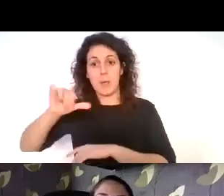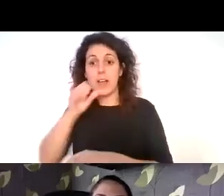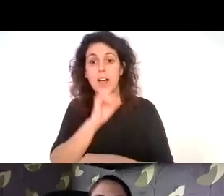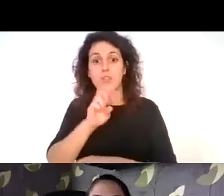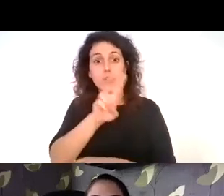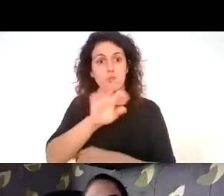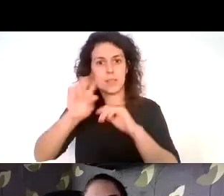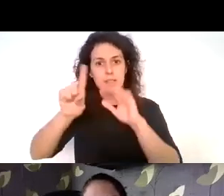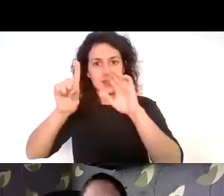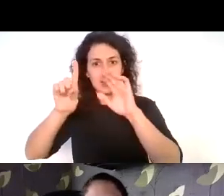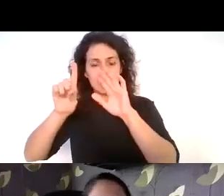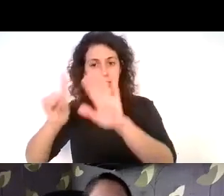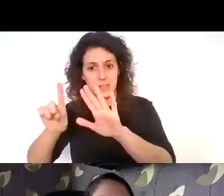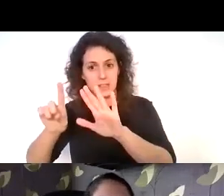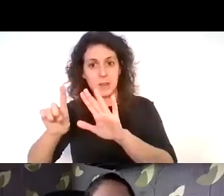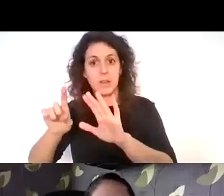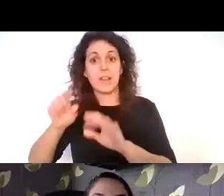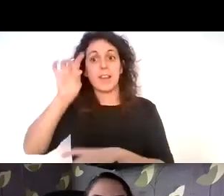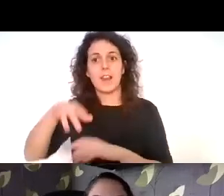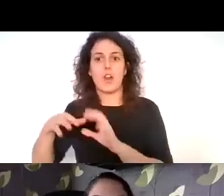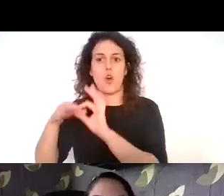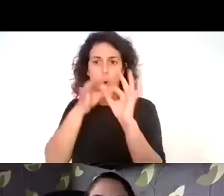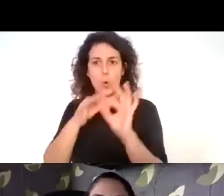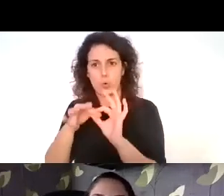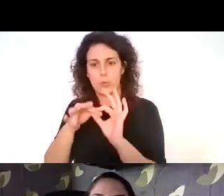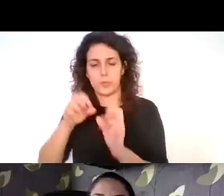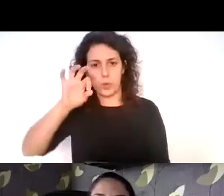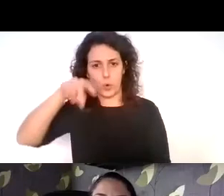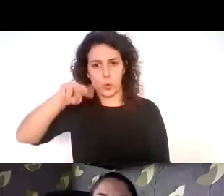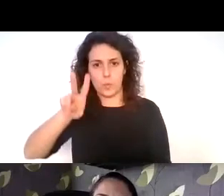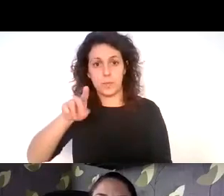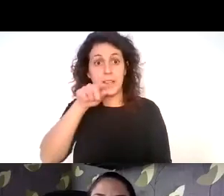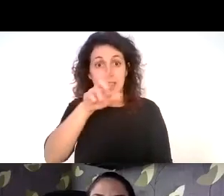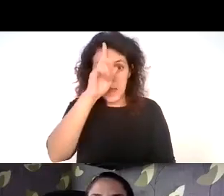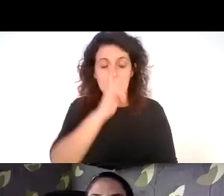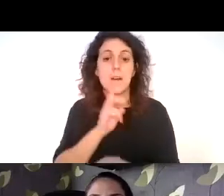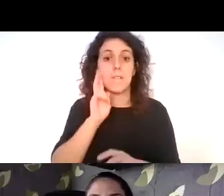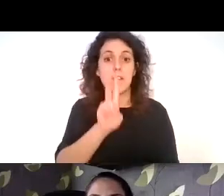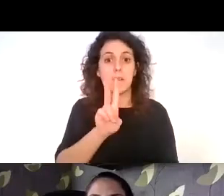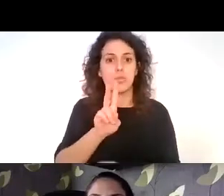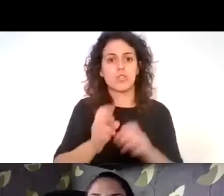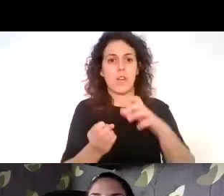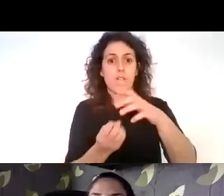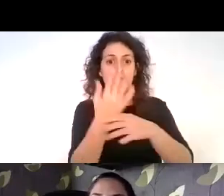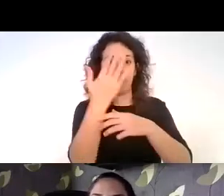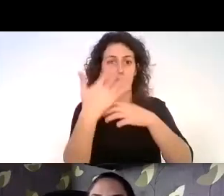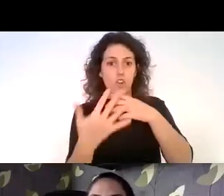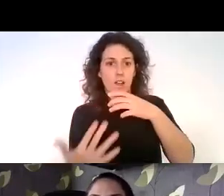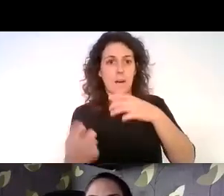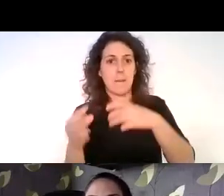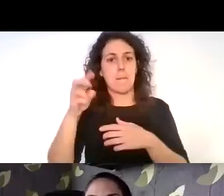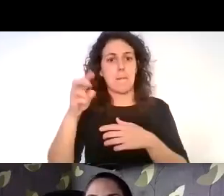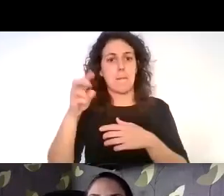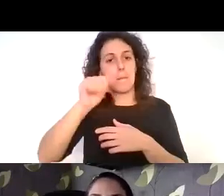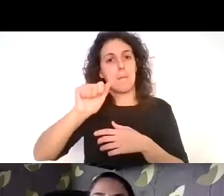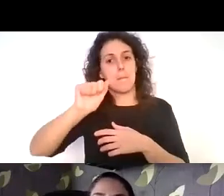por las Naciones Unidas. La imagen que vemos corresponde al cráter del volcán Barú cubierto de